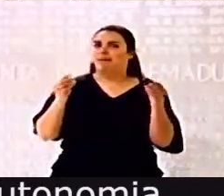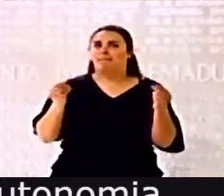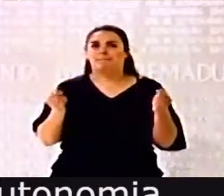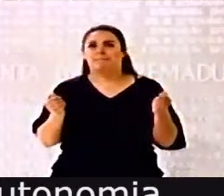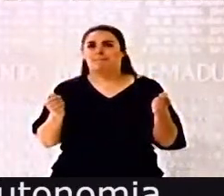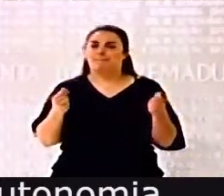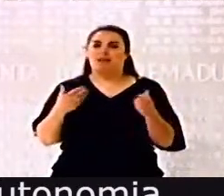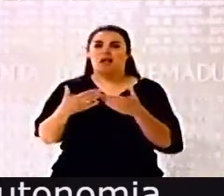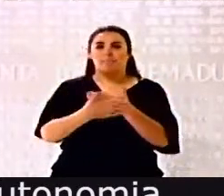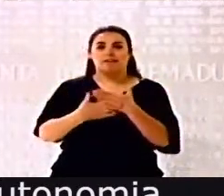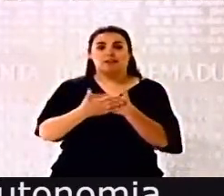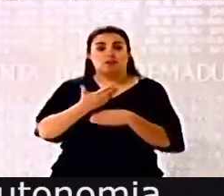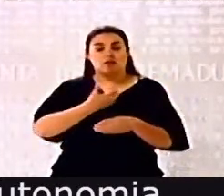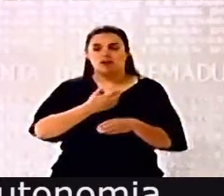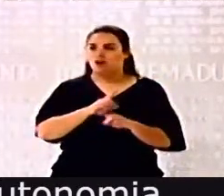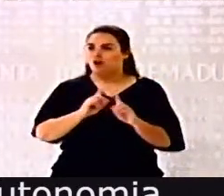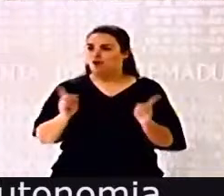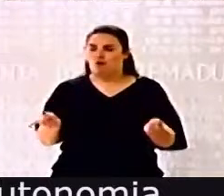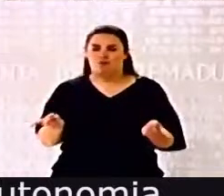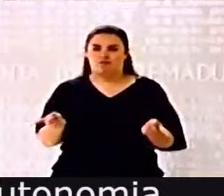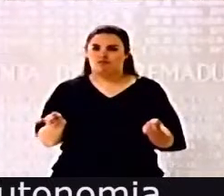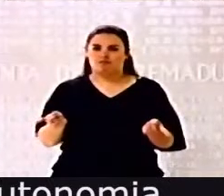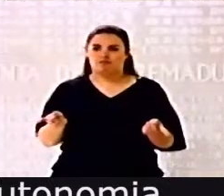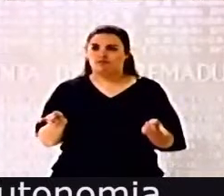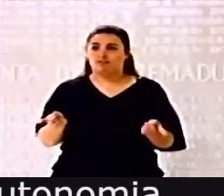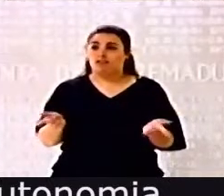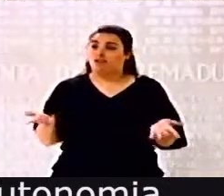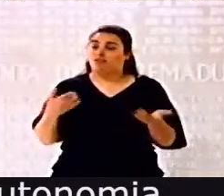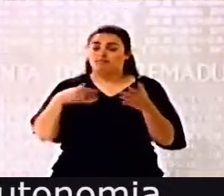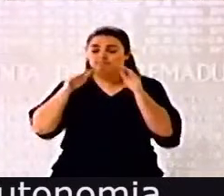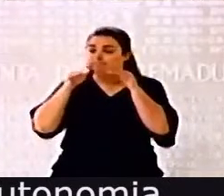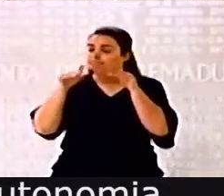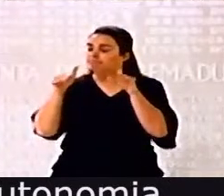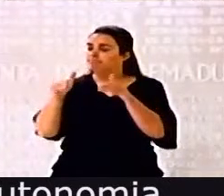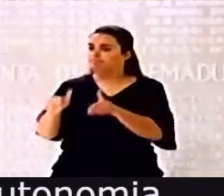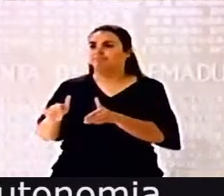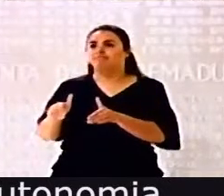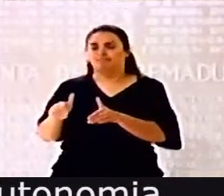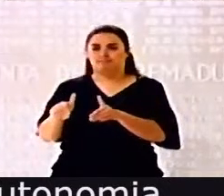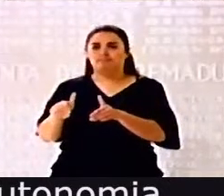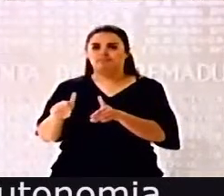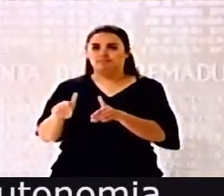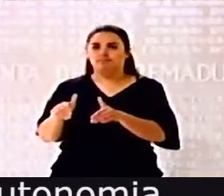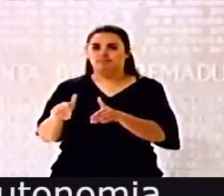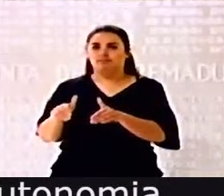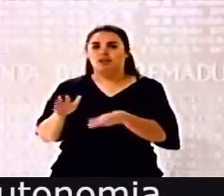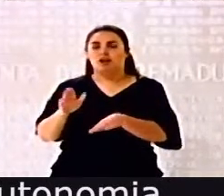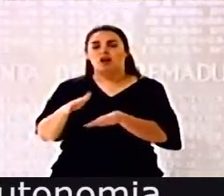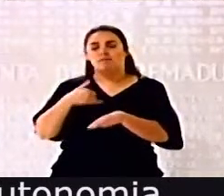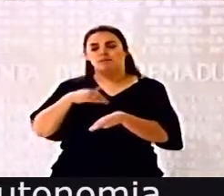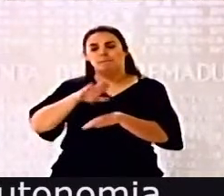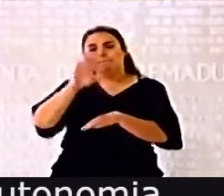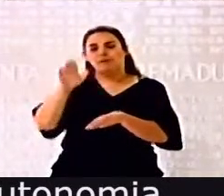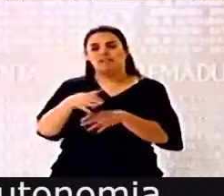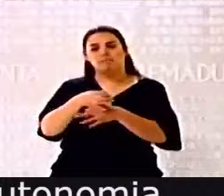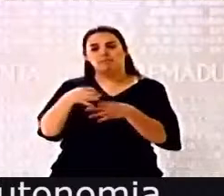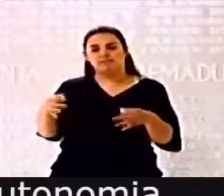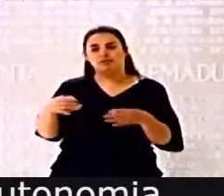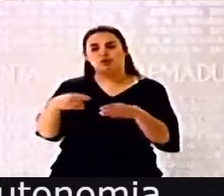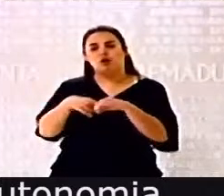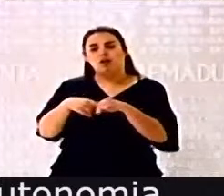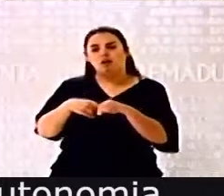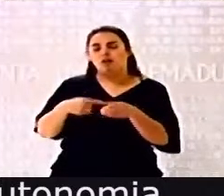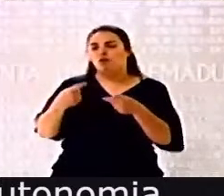la administración local y nosotros a lo que nos ceñimos es a que nos parece adecuado que se controle el